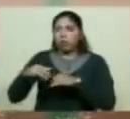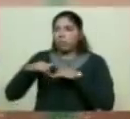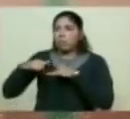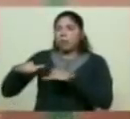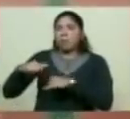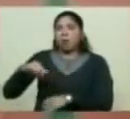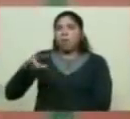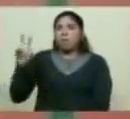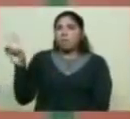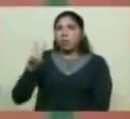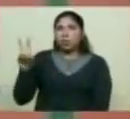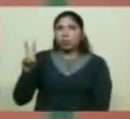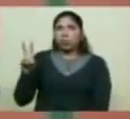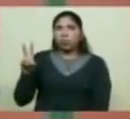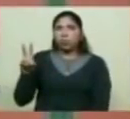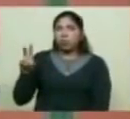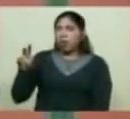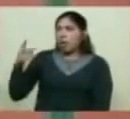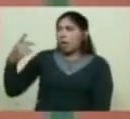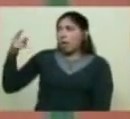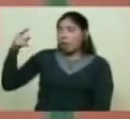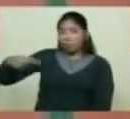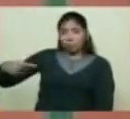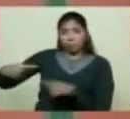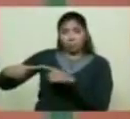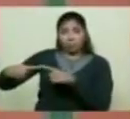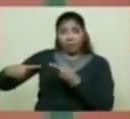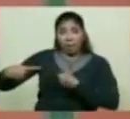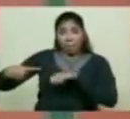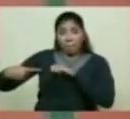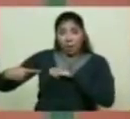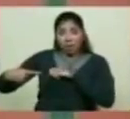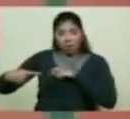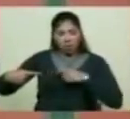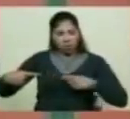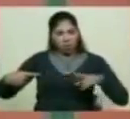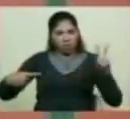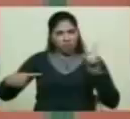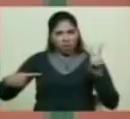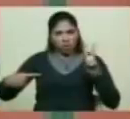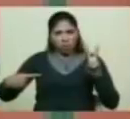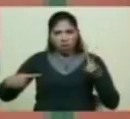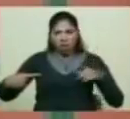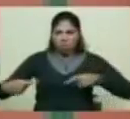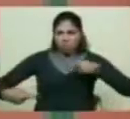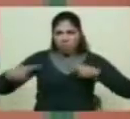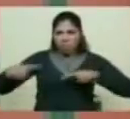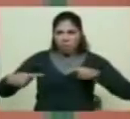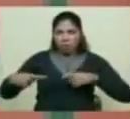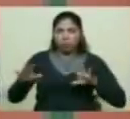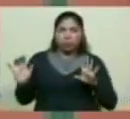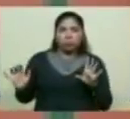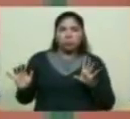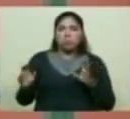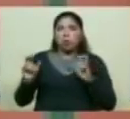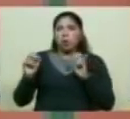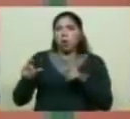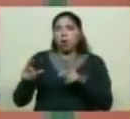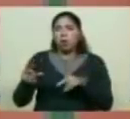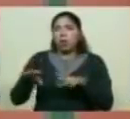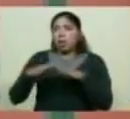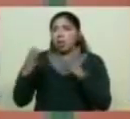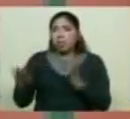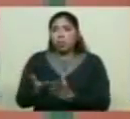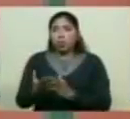combatir contra españa que contra el mundo entero si todo el mundo se empeña en ofender la de